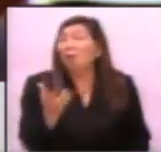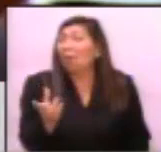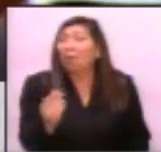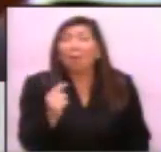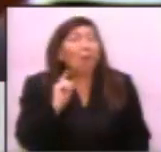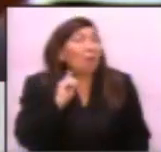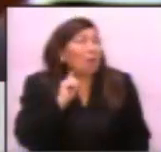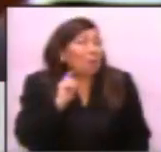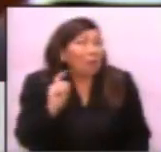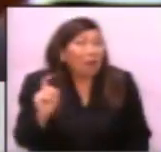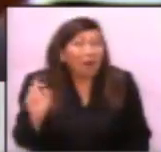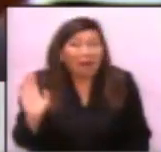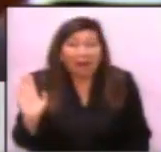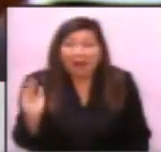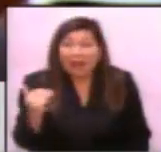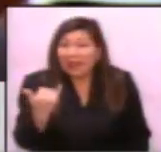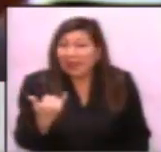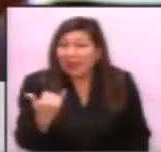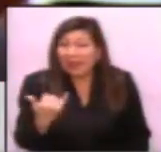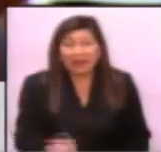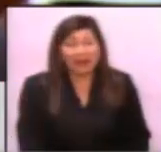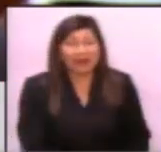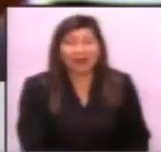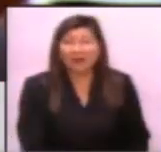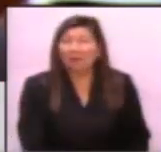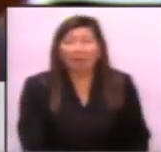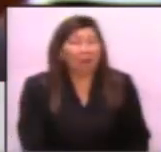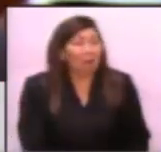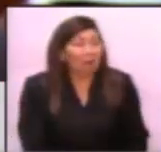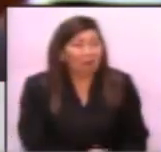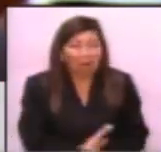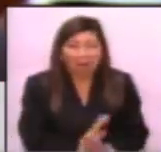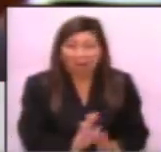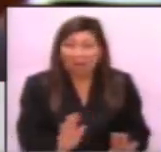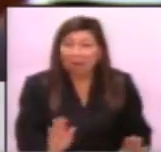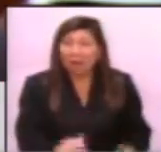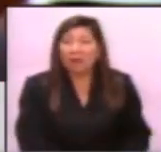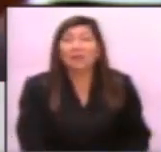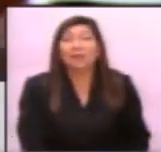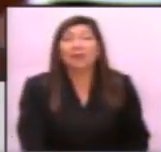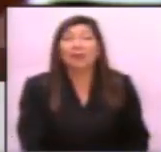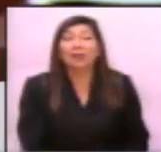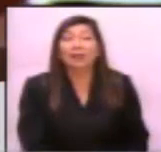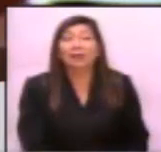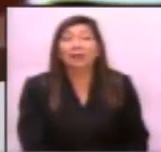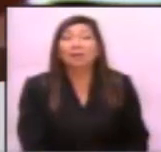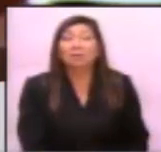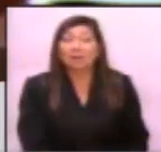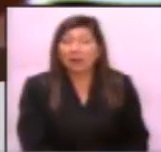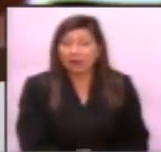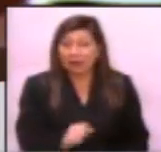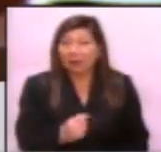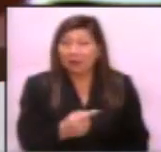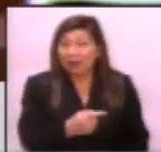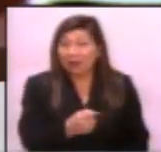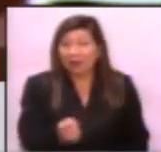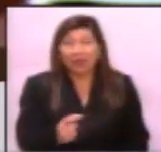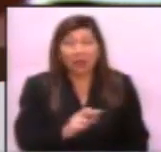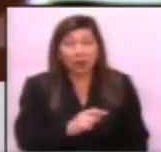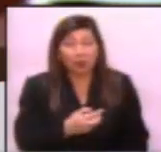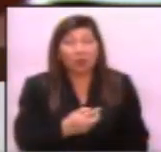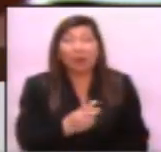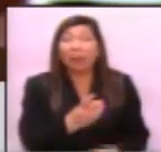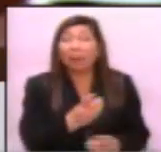les interesa a ustedes eso. No les interesa. Y por eso las